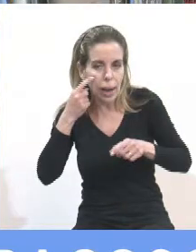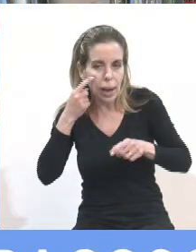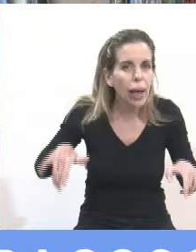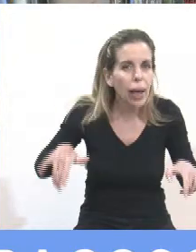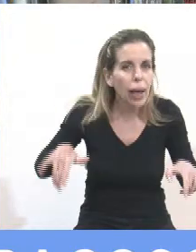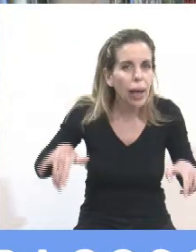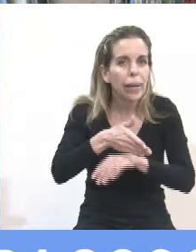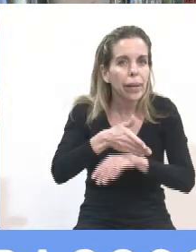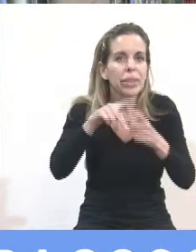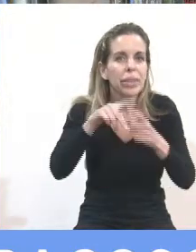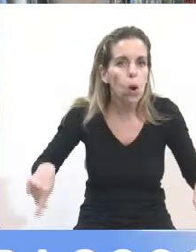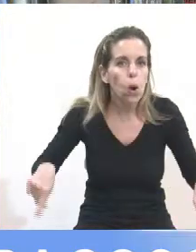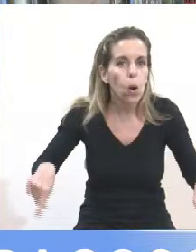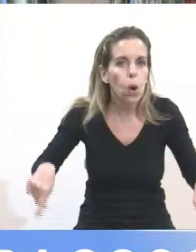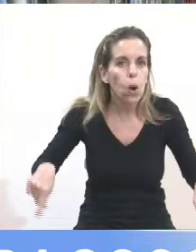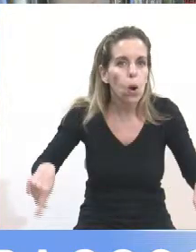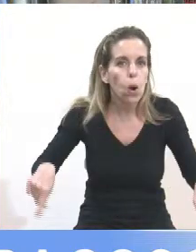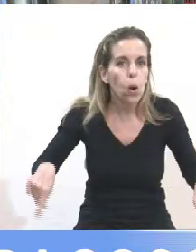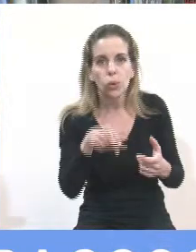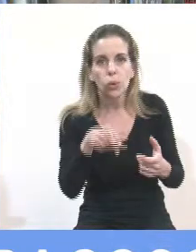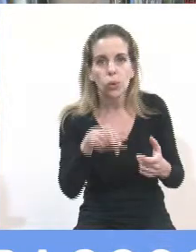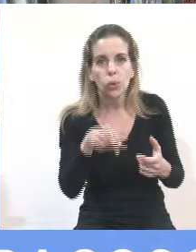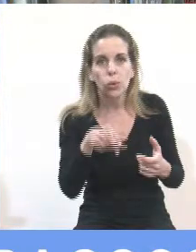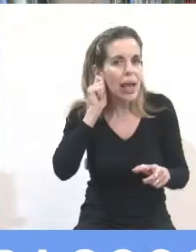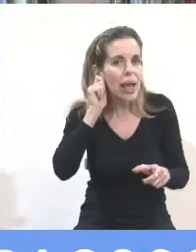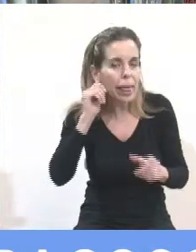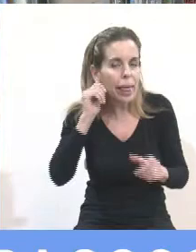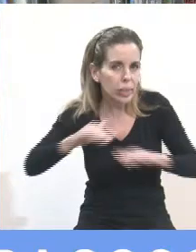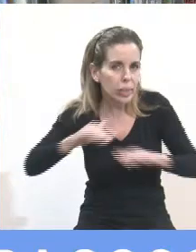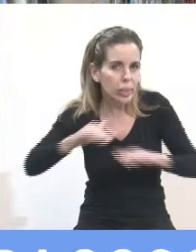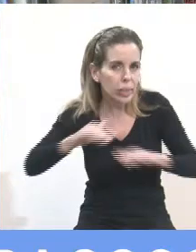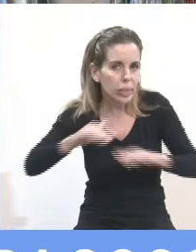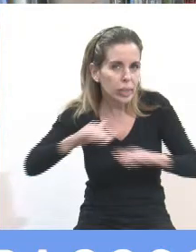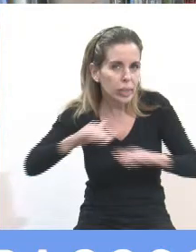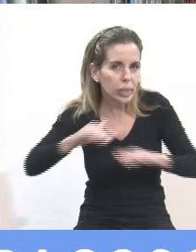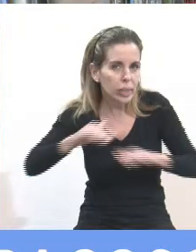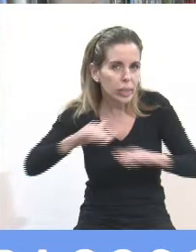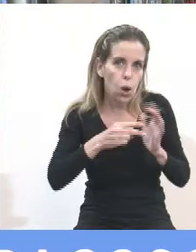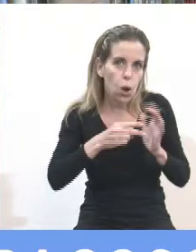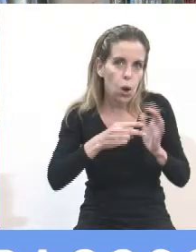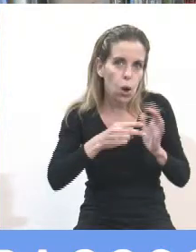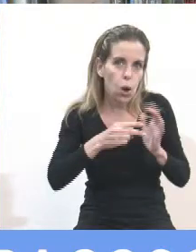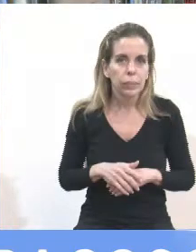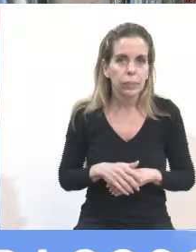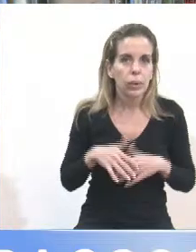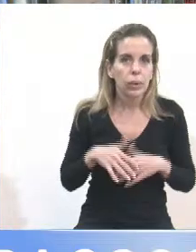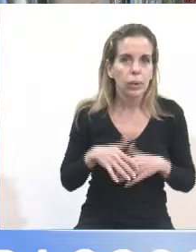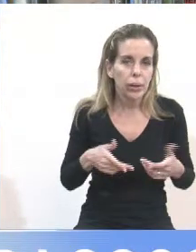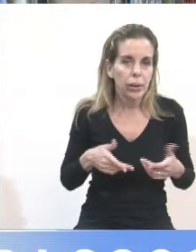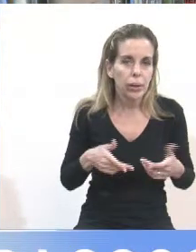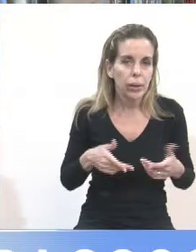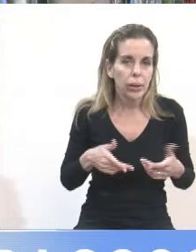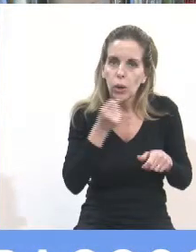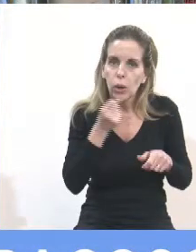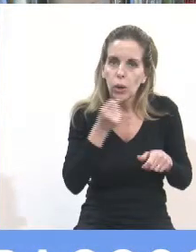la tecnología. Y esto también tiene una problemática muy importante. Por eso es necesario